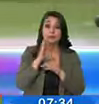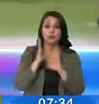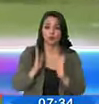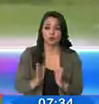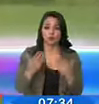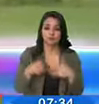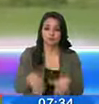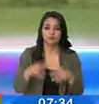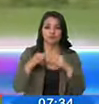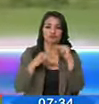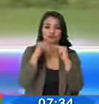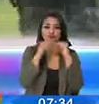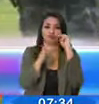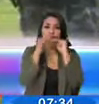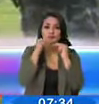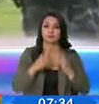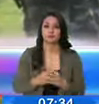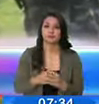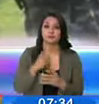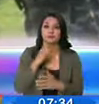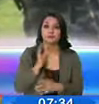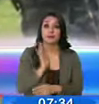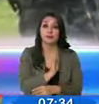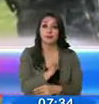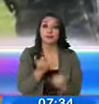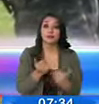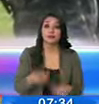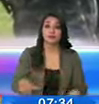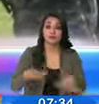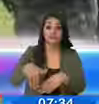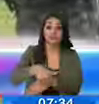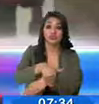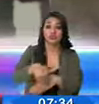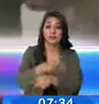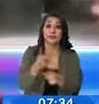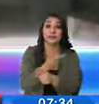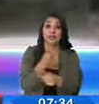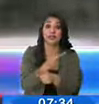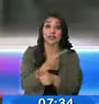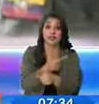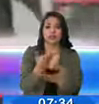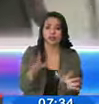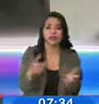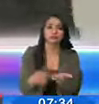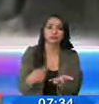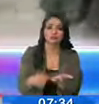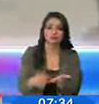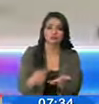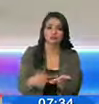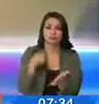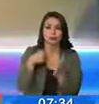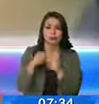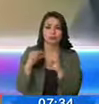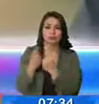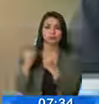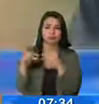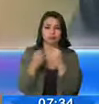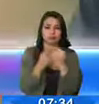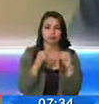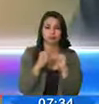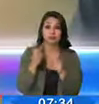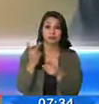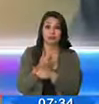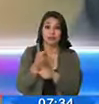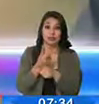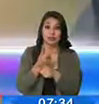Se analizaron las amenazas que existen actualmente en la frontera, la conformación de las estructuras delictivas que se encuentran operando